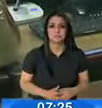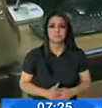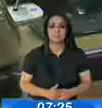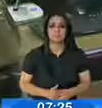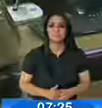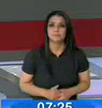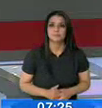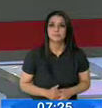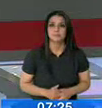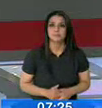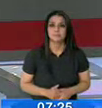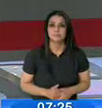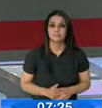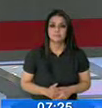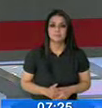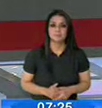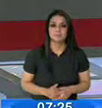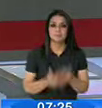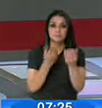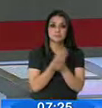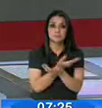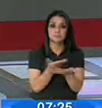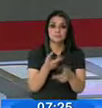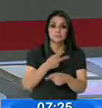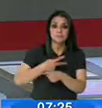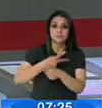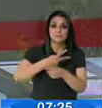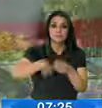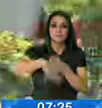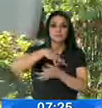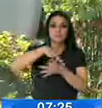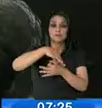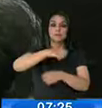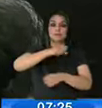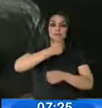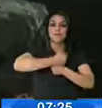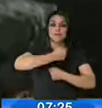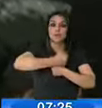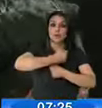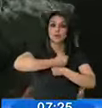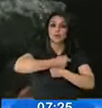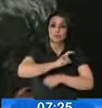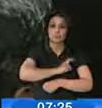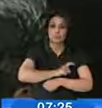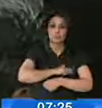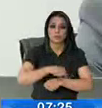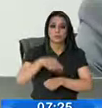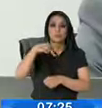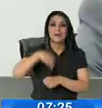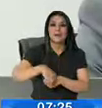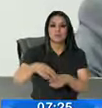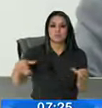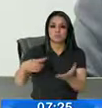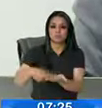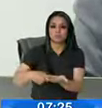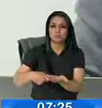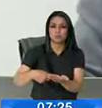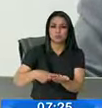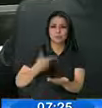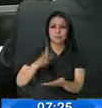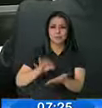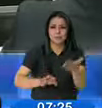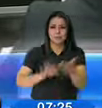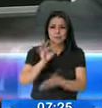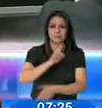Gallo. Es tiempo de contarles que el Consejo Nacional de Trabajo y Salarios, que tenía previsto reunirse este martes con el objetivo de fijar el